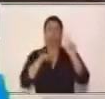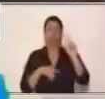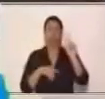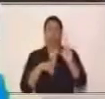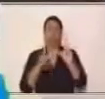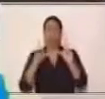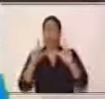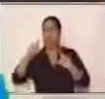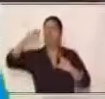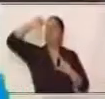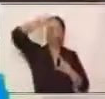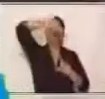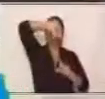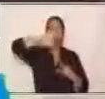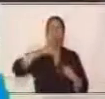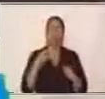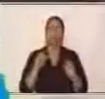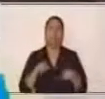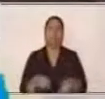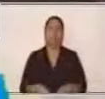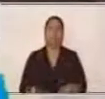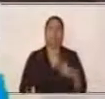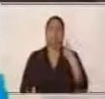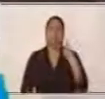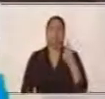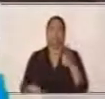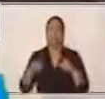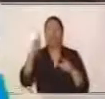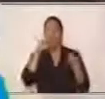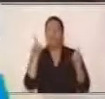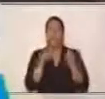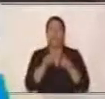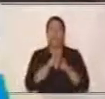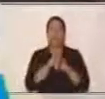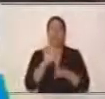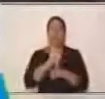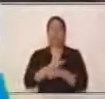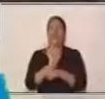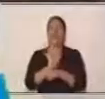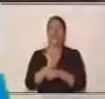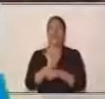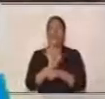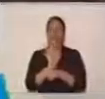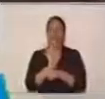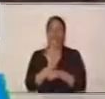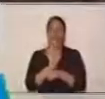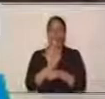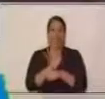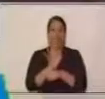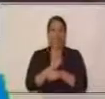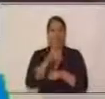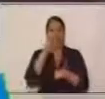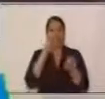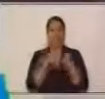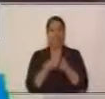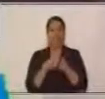más? También en la pantalla en la cual me está viendo en este momento, también